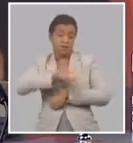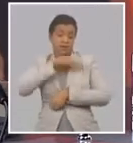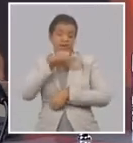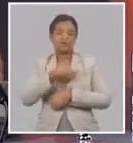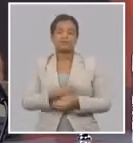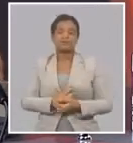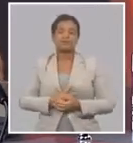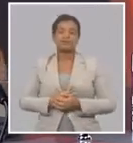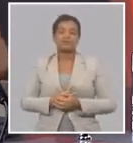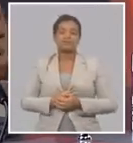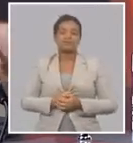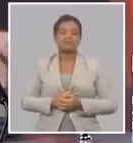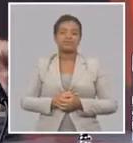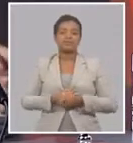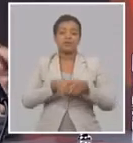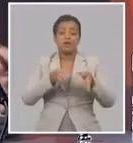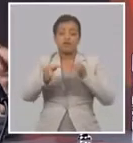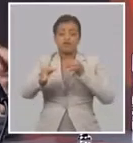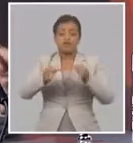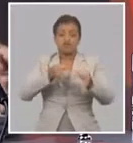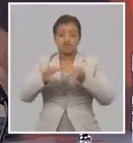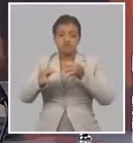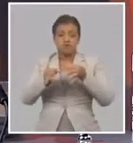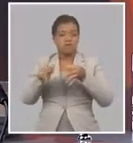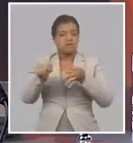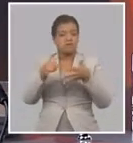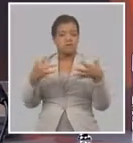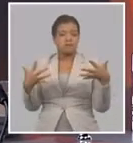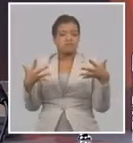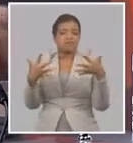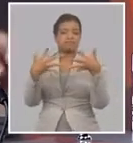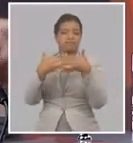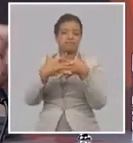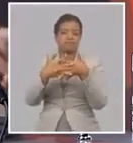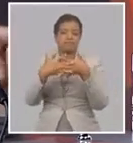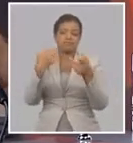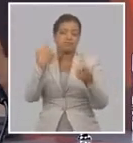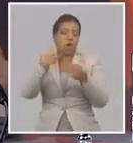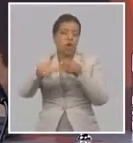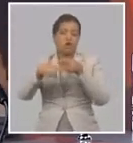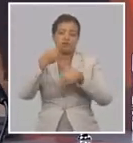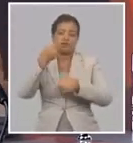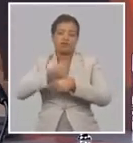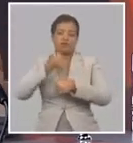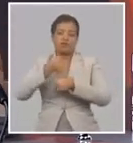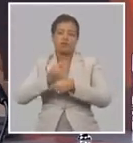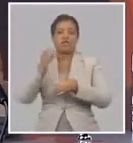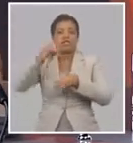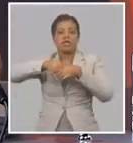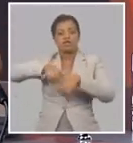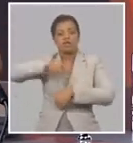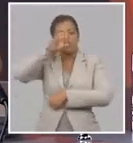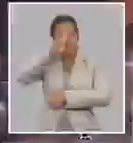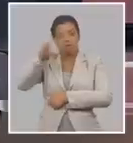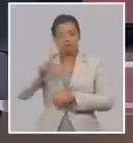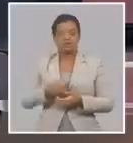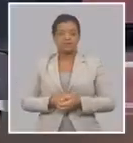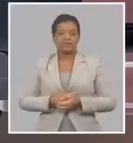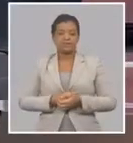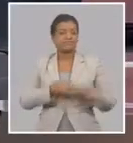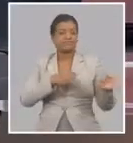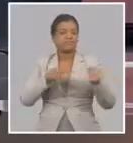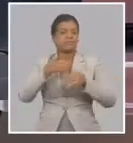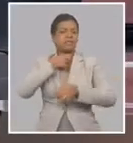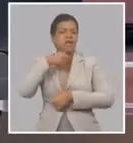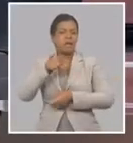qué funcionan armónicamente con el resto de las acciones que se hace dentro de un aeropuerto en el caso de los peces de